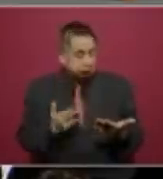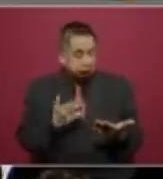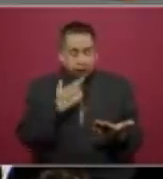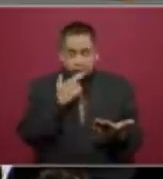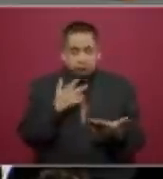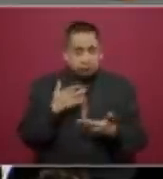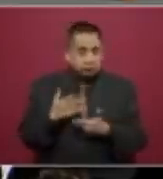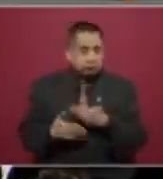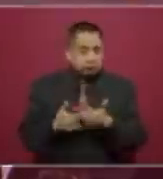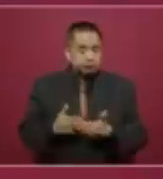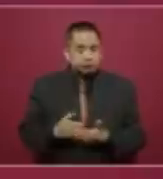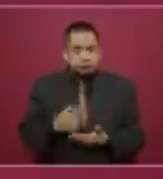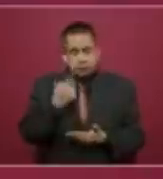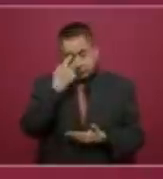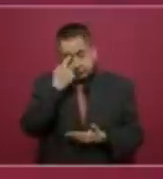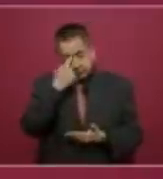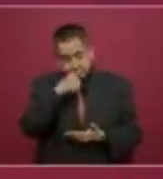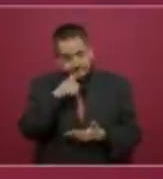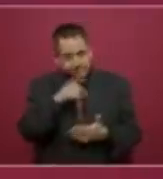acabar con este